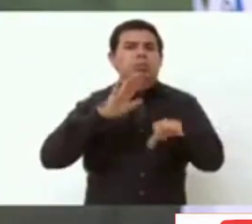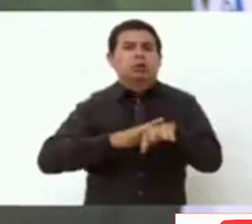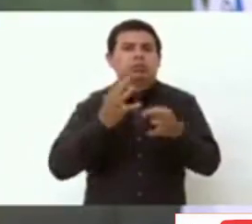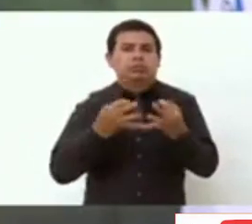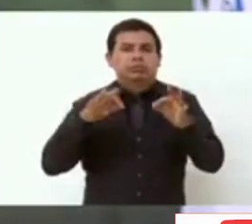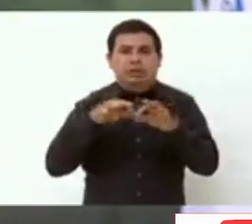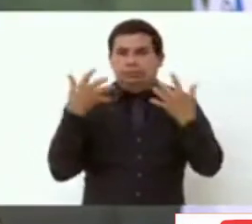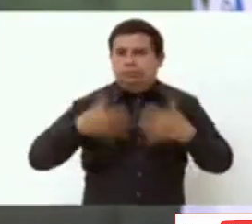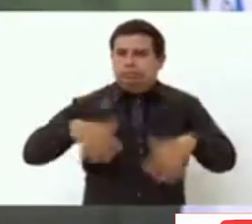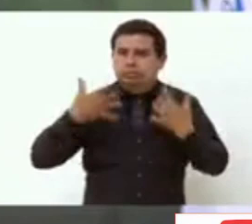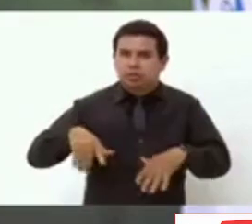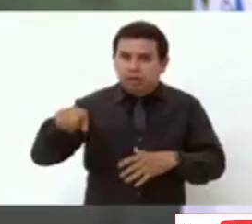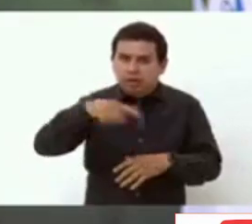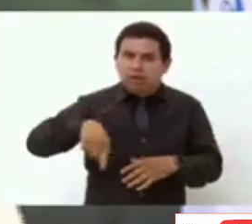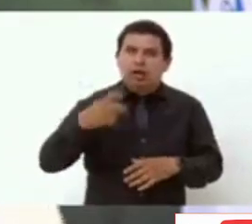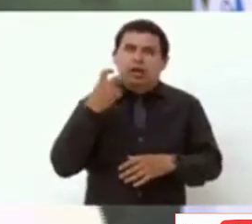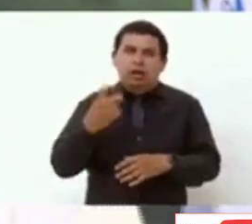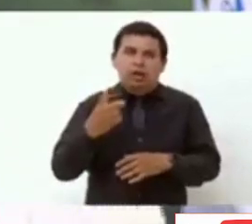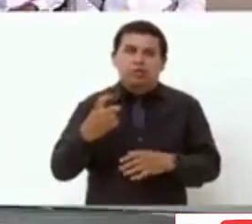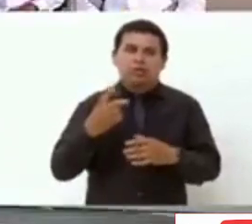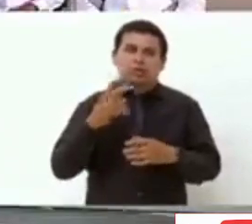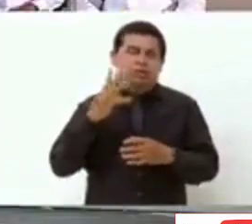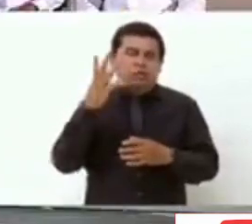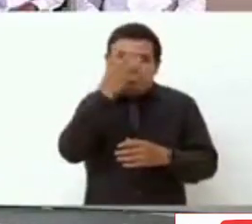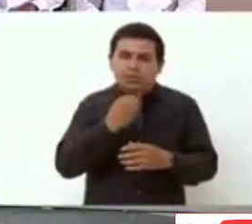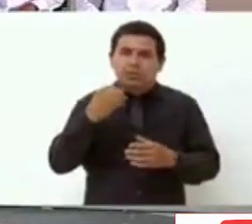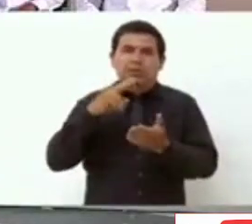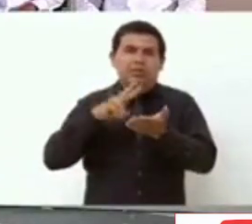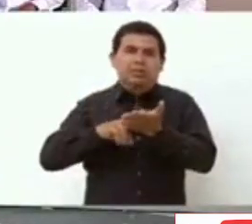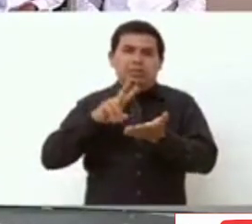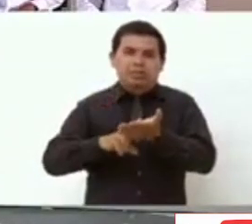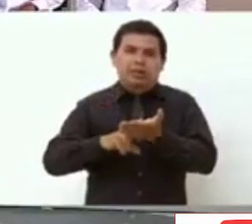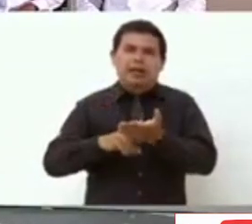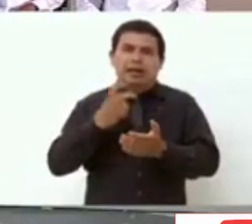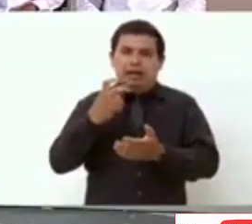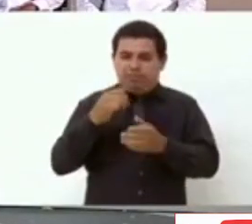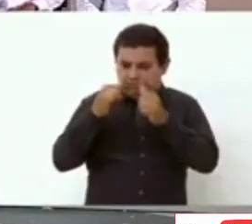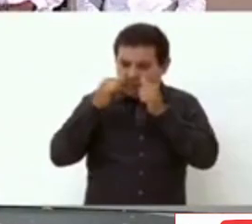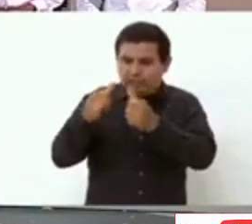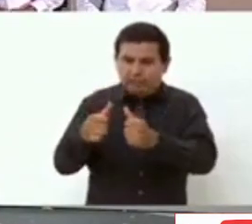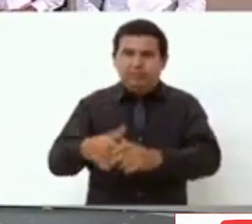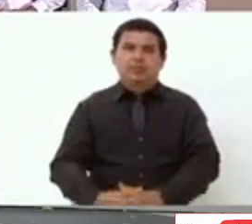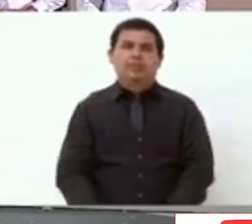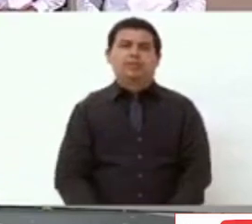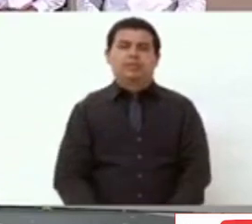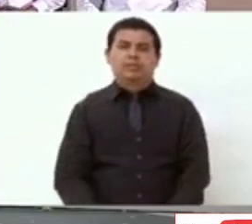en estos momentos. No es poca cosa ganarle a los